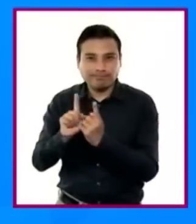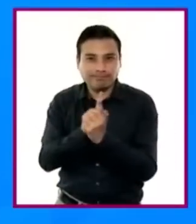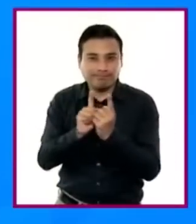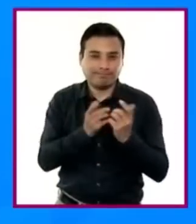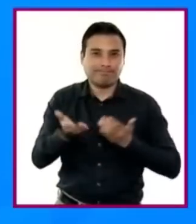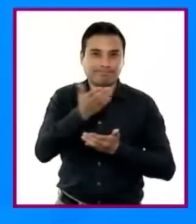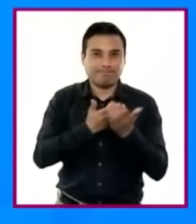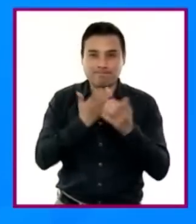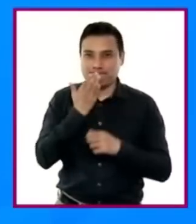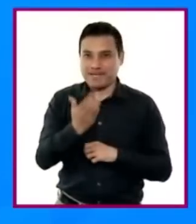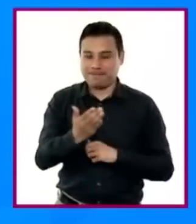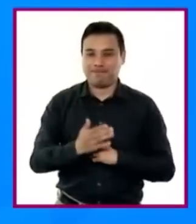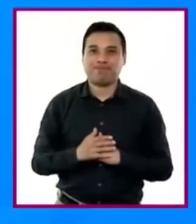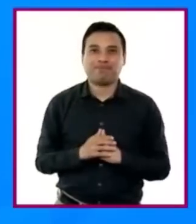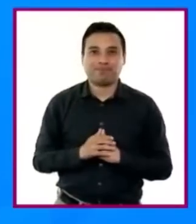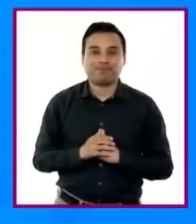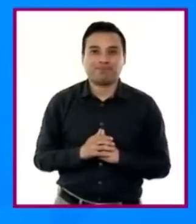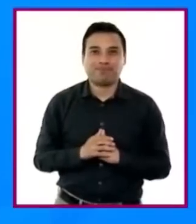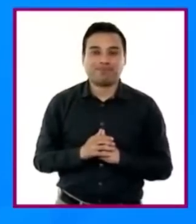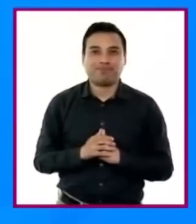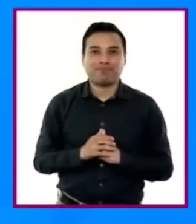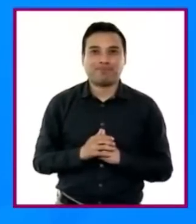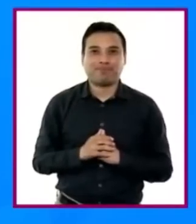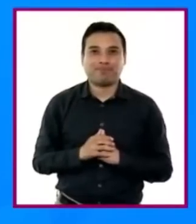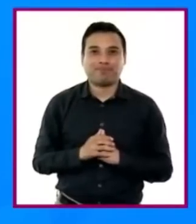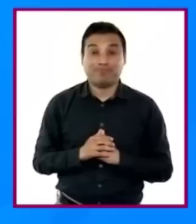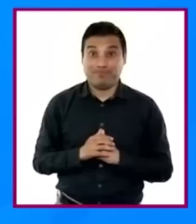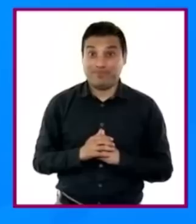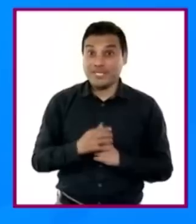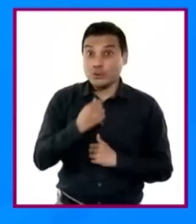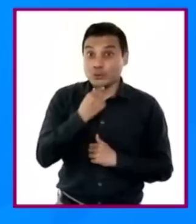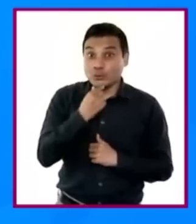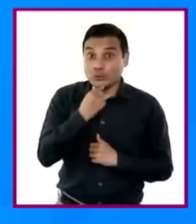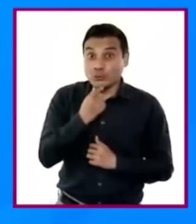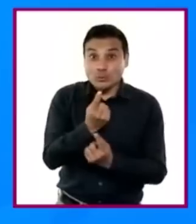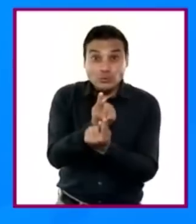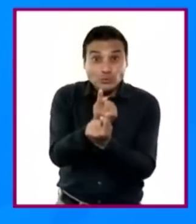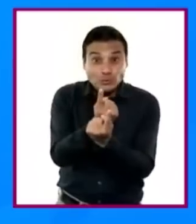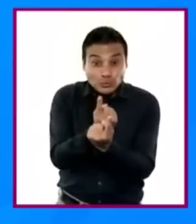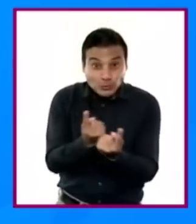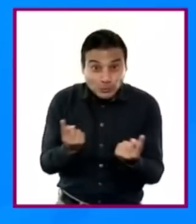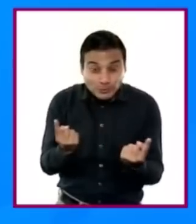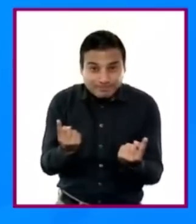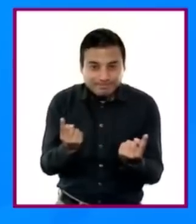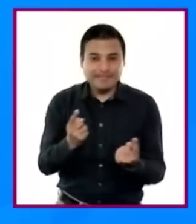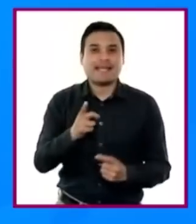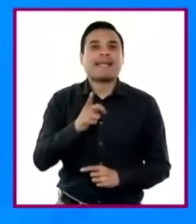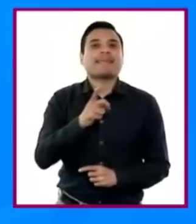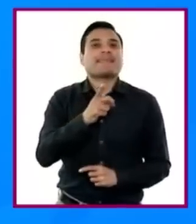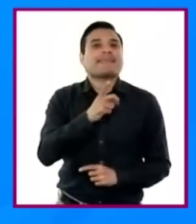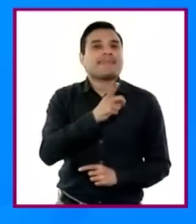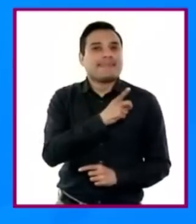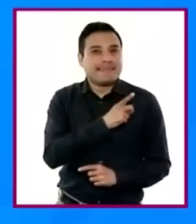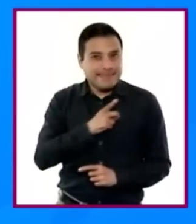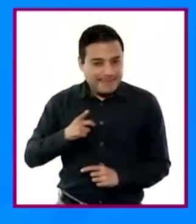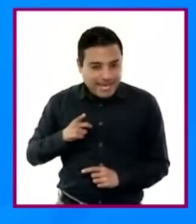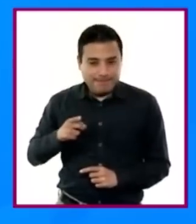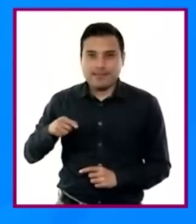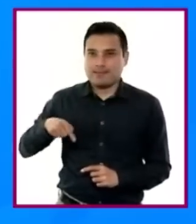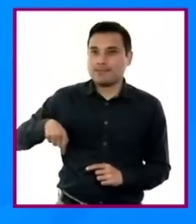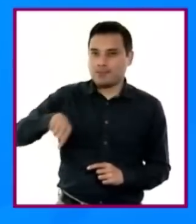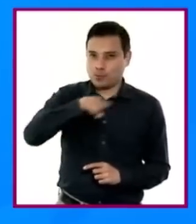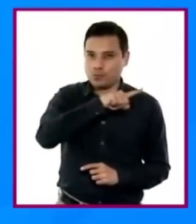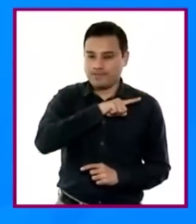es importante propiciar que niñas y niños tengan un acercamiento al uso de